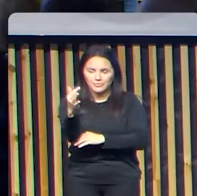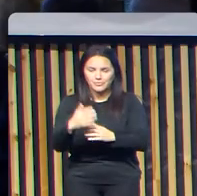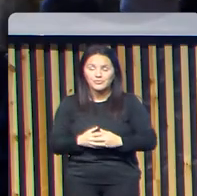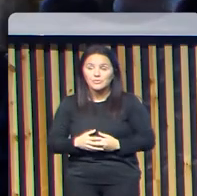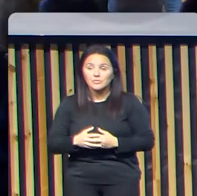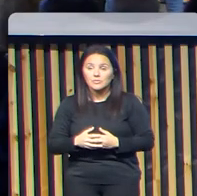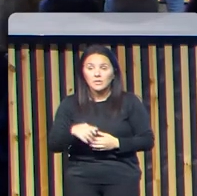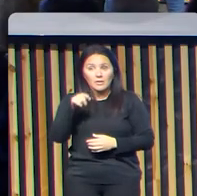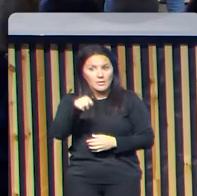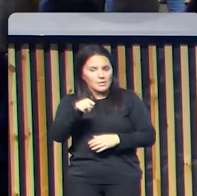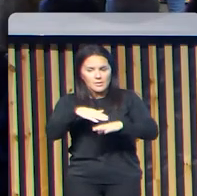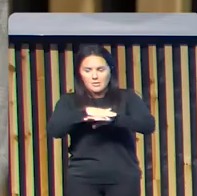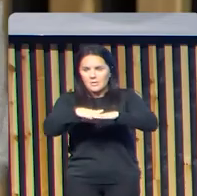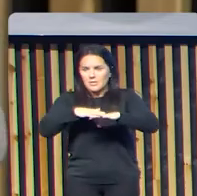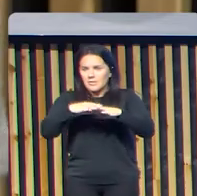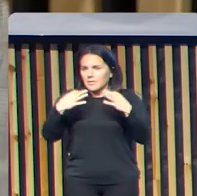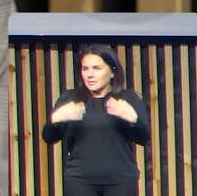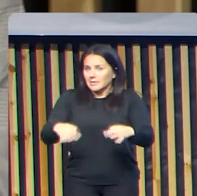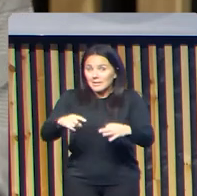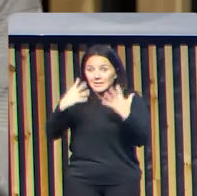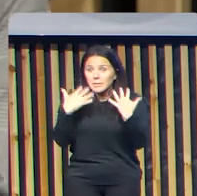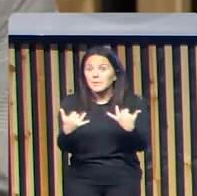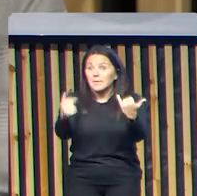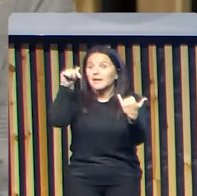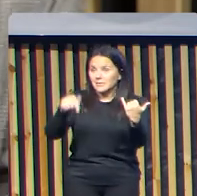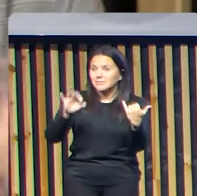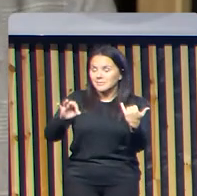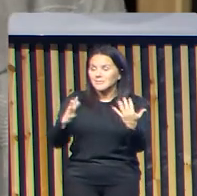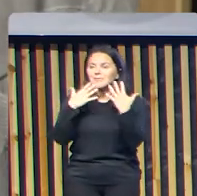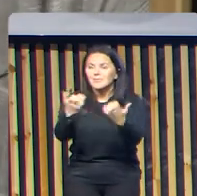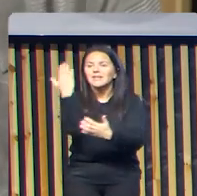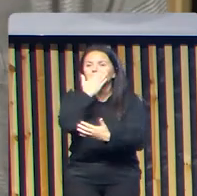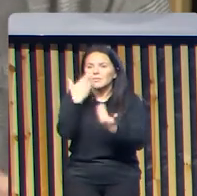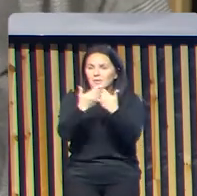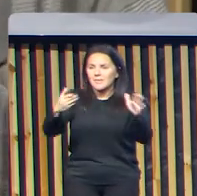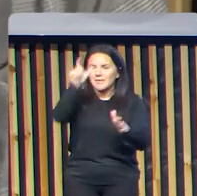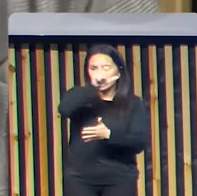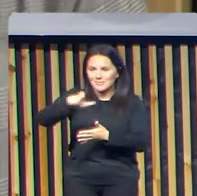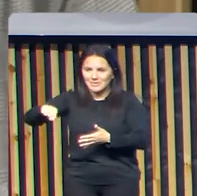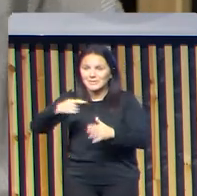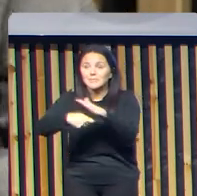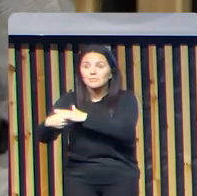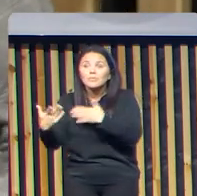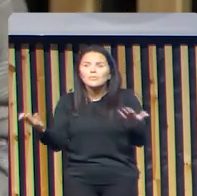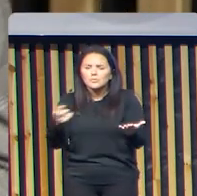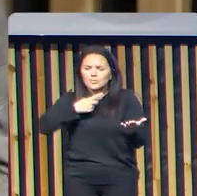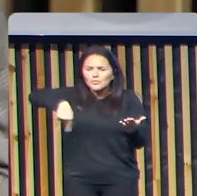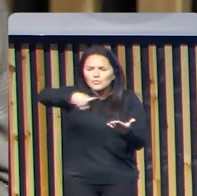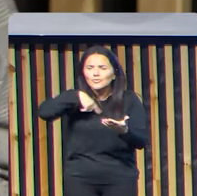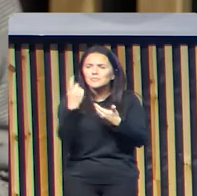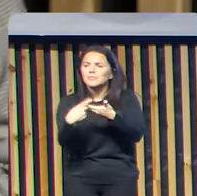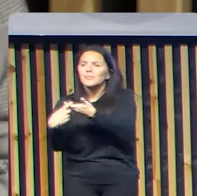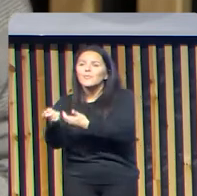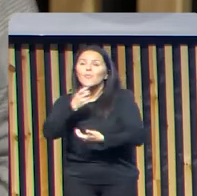esto es esencial y es esencial en el foro en el que nos encontramos porque estamos en la escuela abierta de la ciudadanía y claro cómo vamos a participar